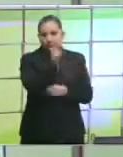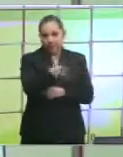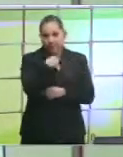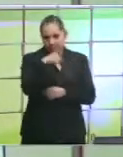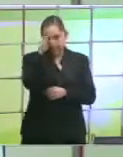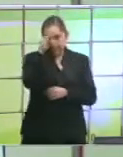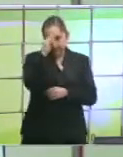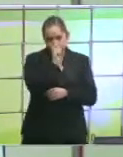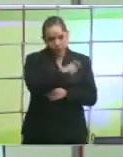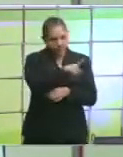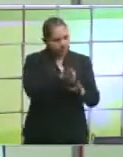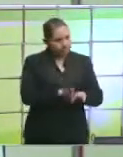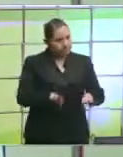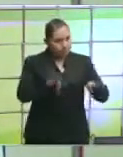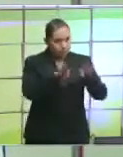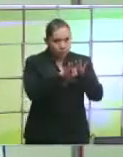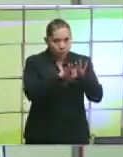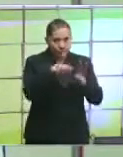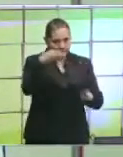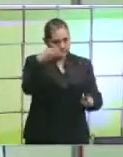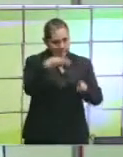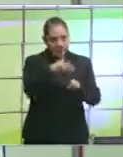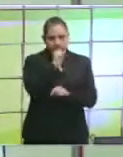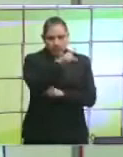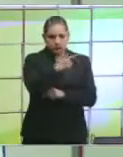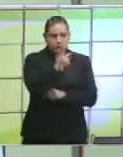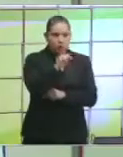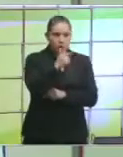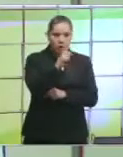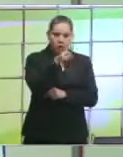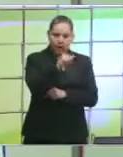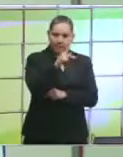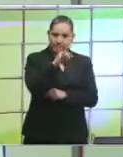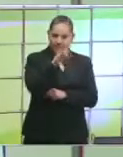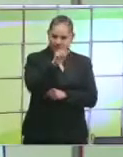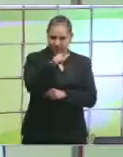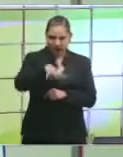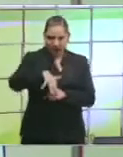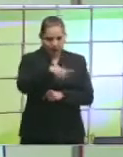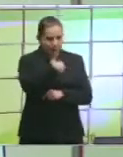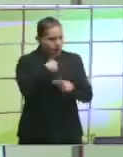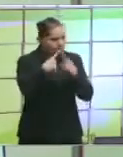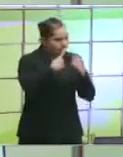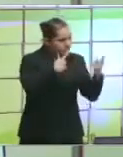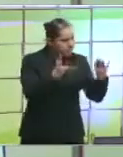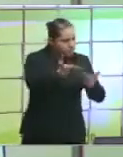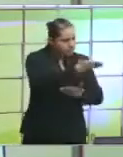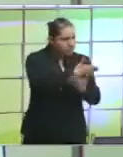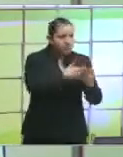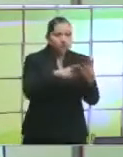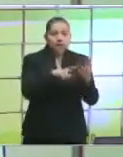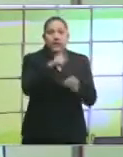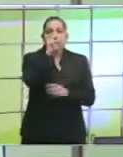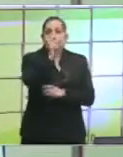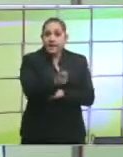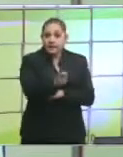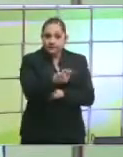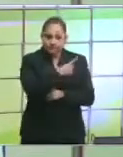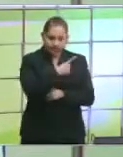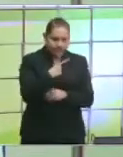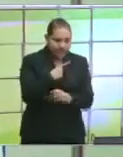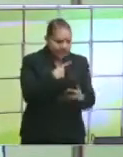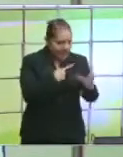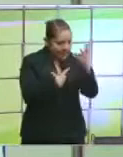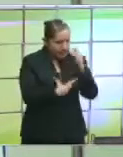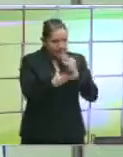el entonces presidente de góngora pimentel que es un tema que me parece central que es un entrenamiento deliberado por parte